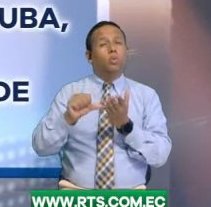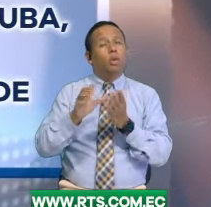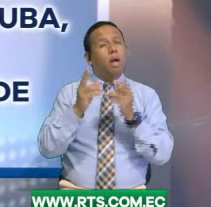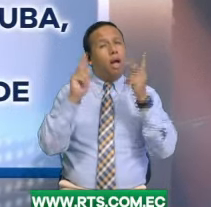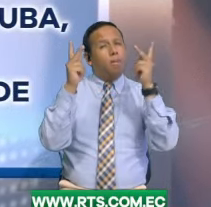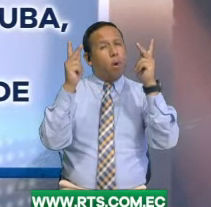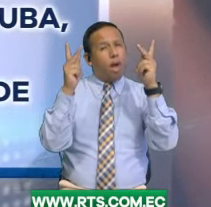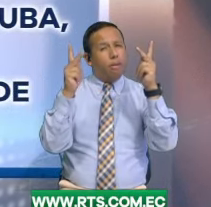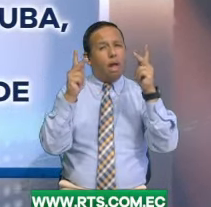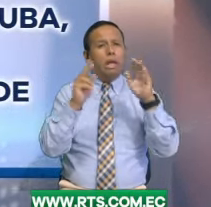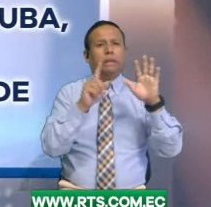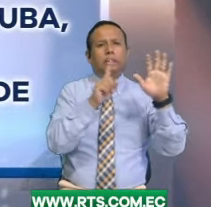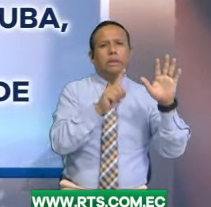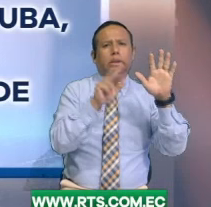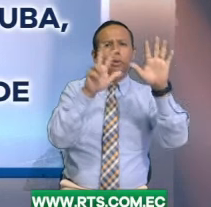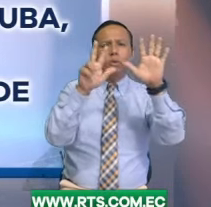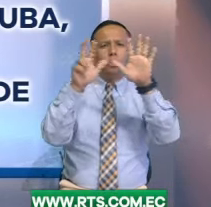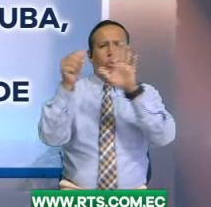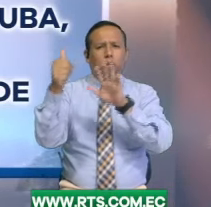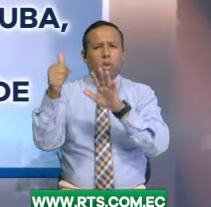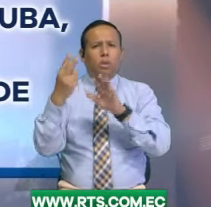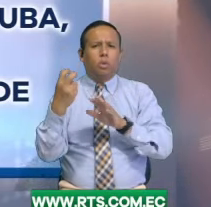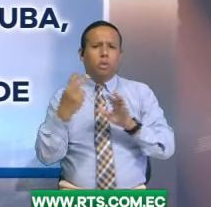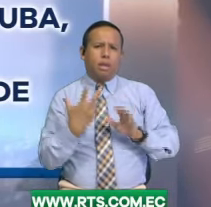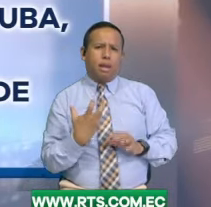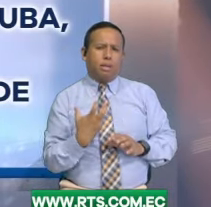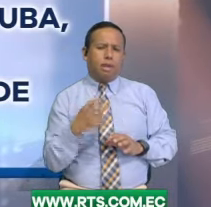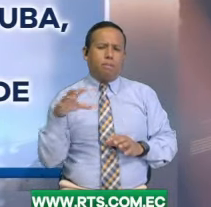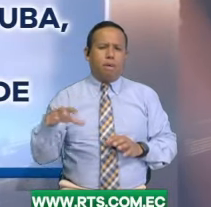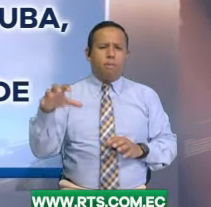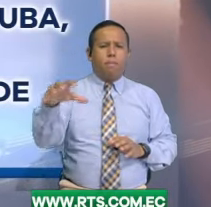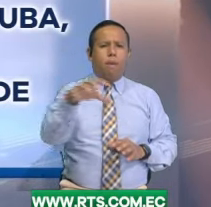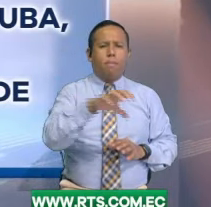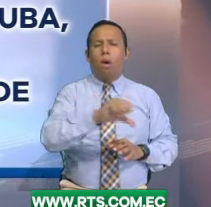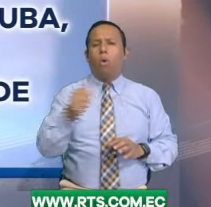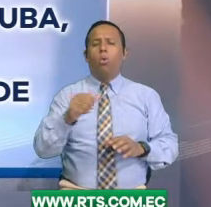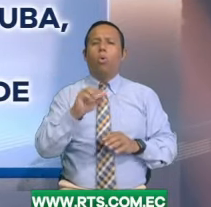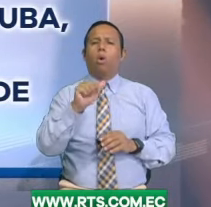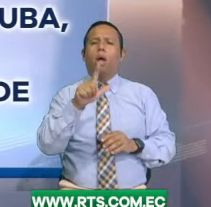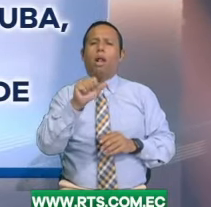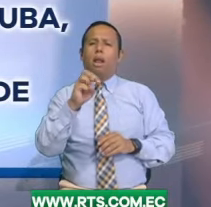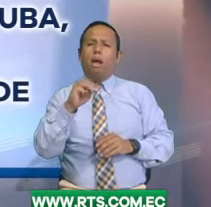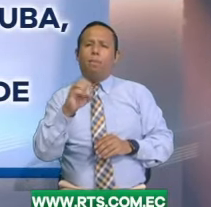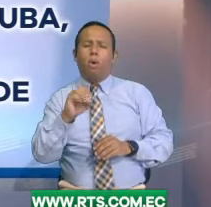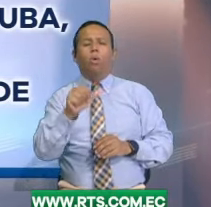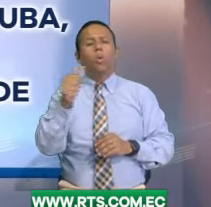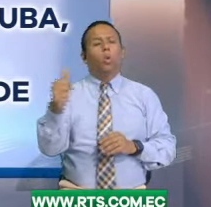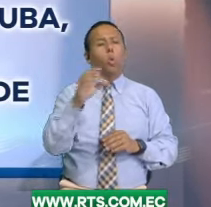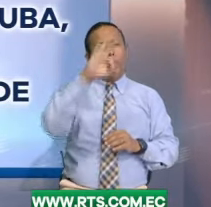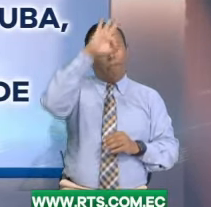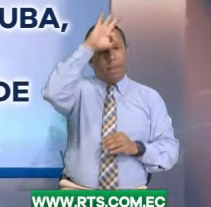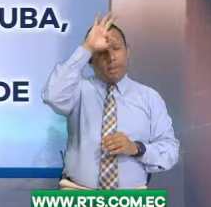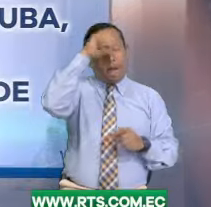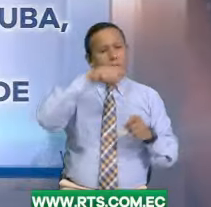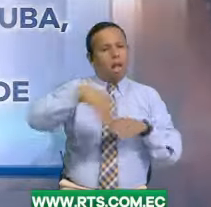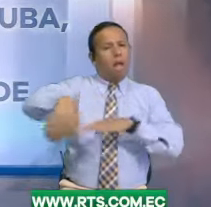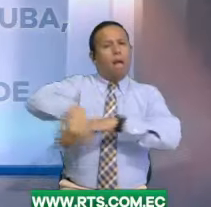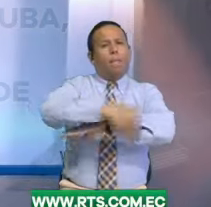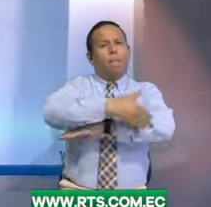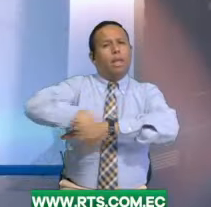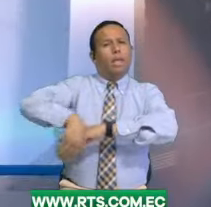6 8 10 12 y 13 ciudadela Los Álamos hospital de infectología y Avenida del